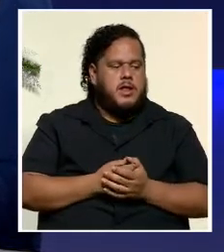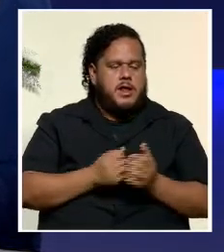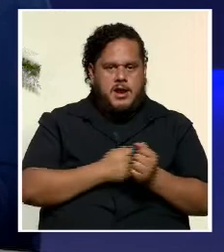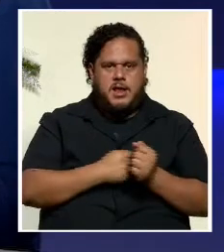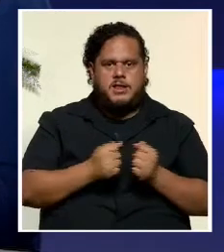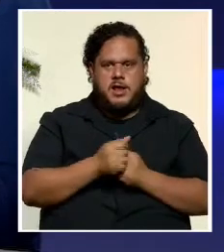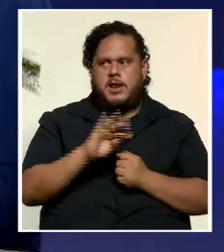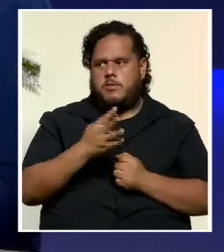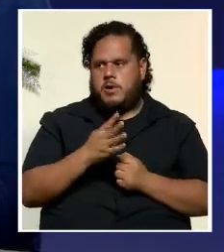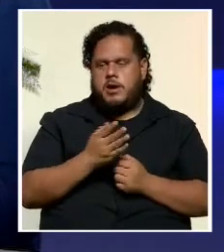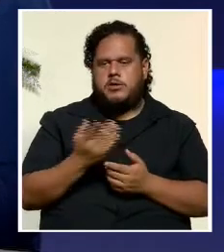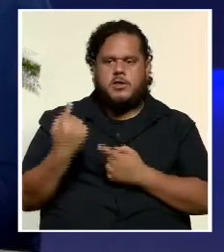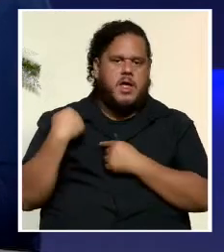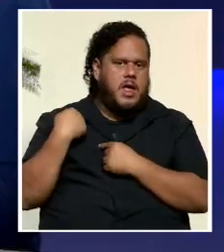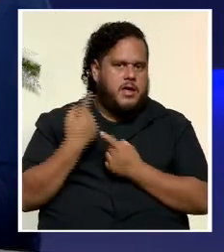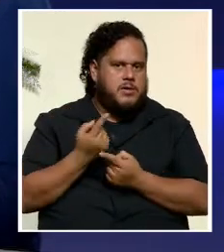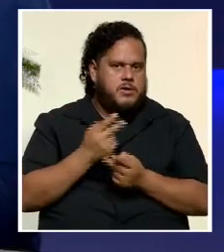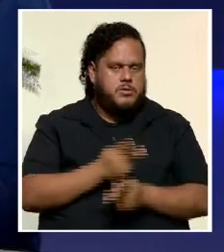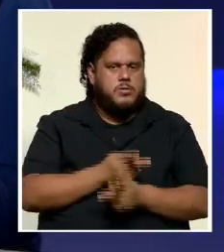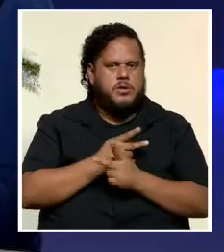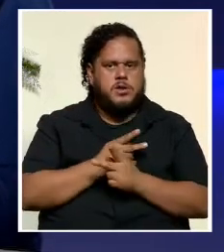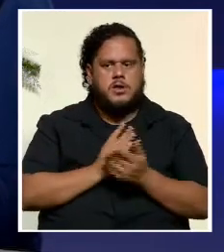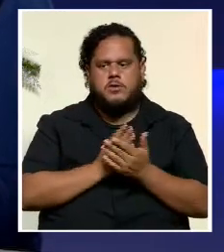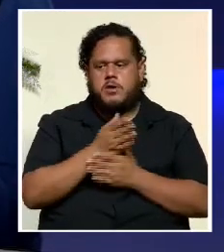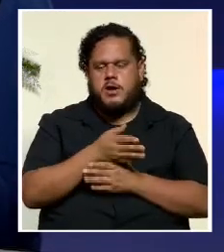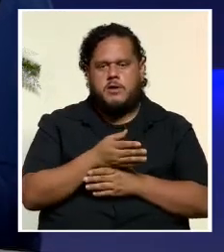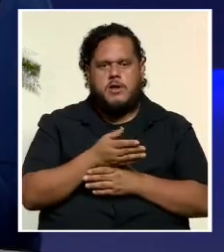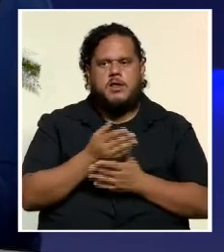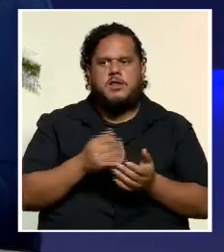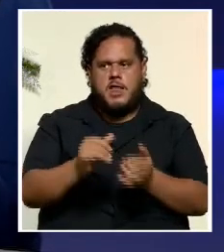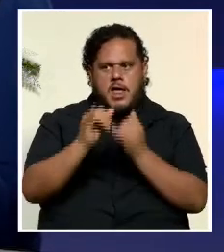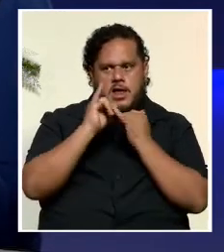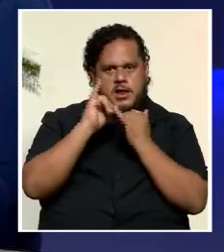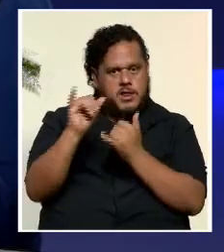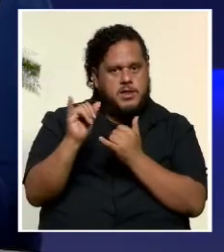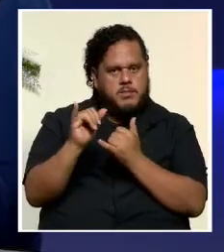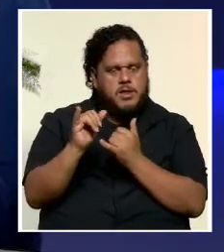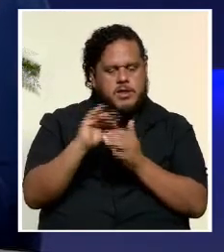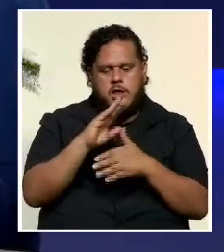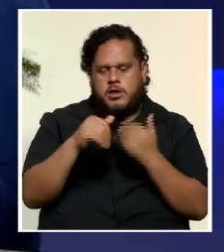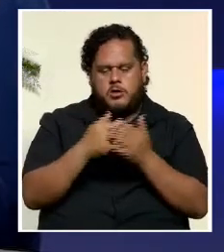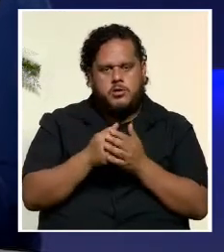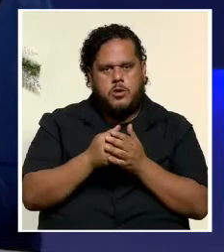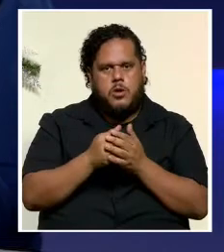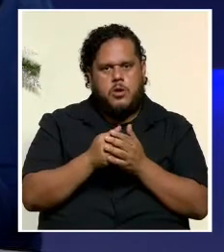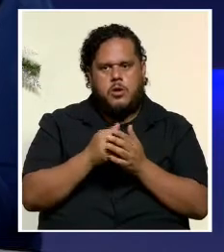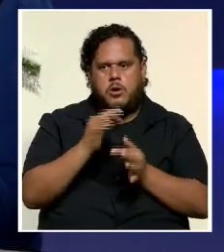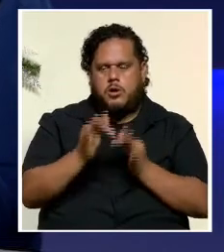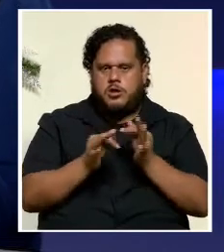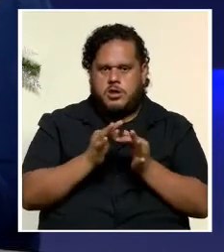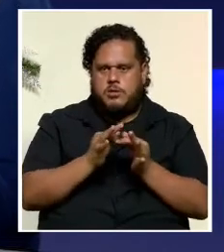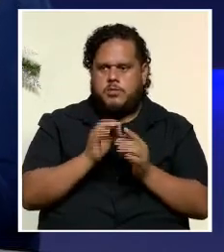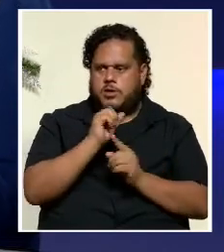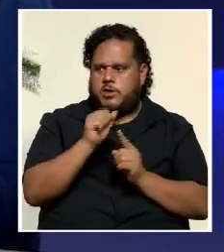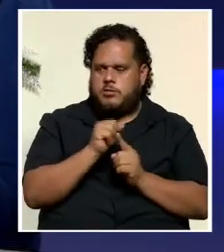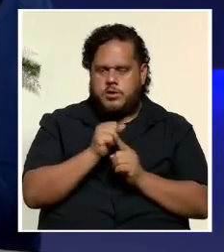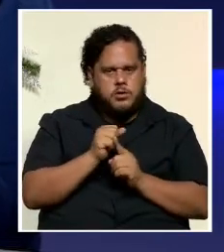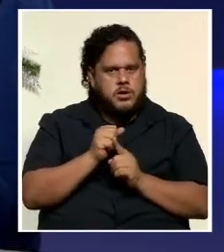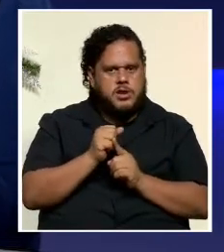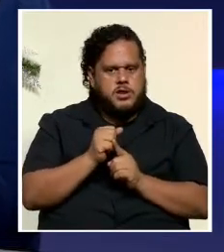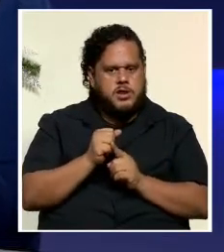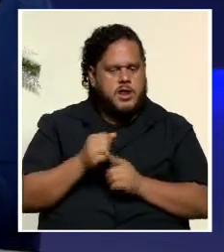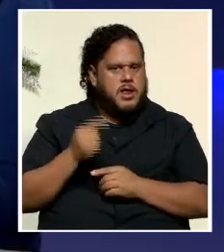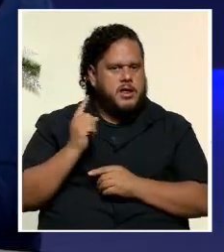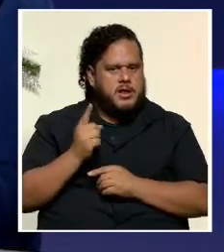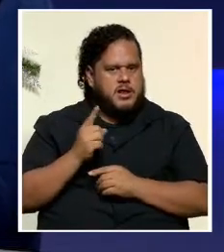venido protegiendo a través del recurso de amparo todo tipo de situaciones que se alegan, falta